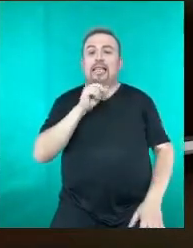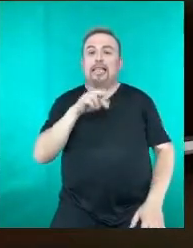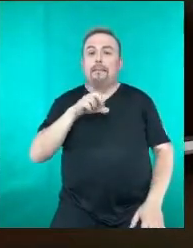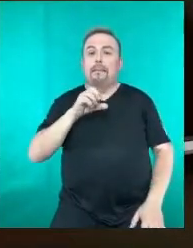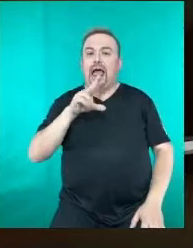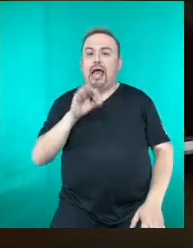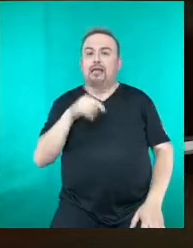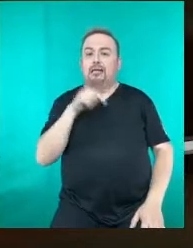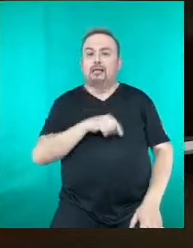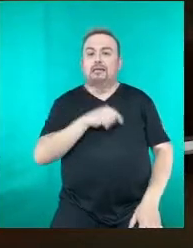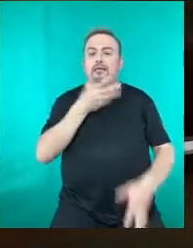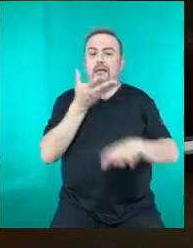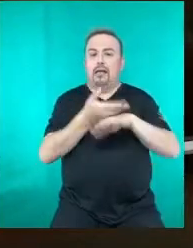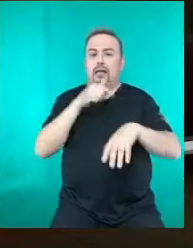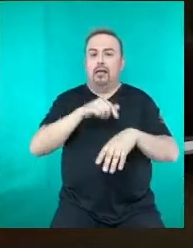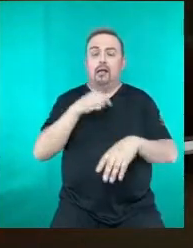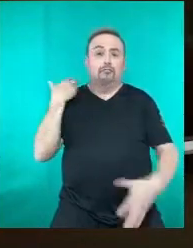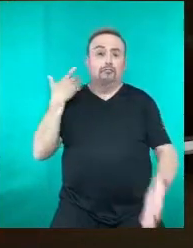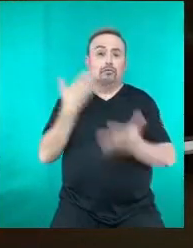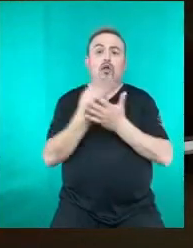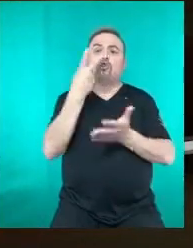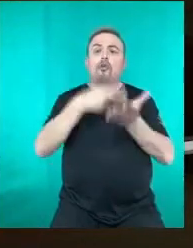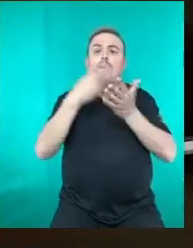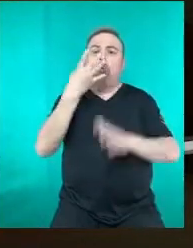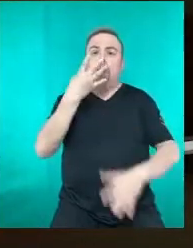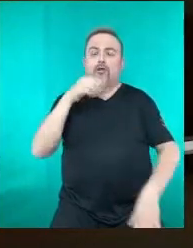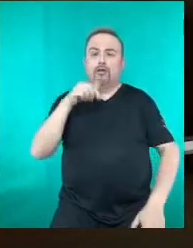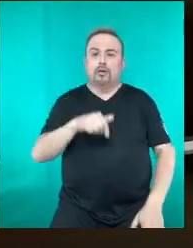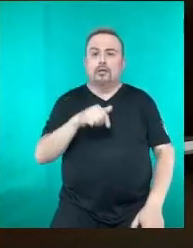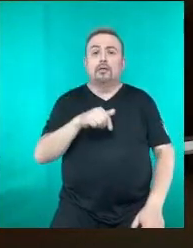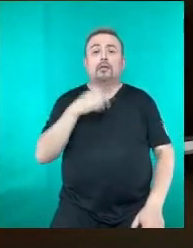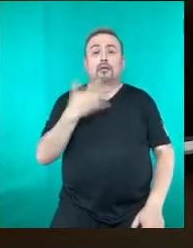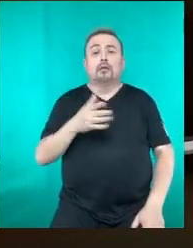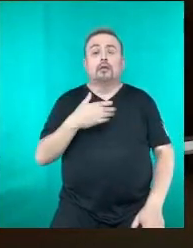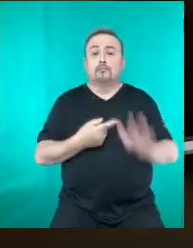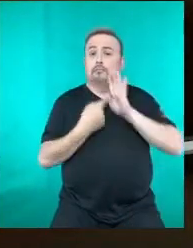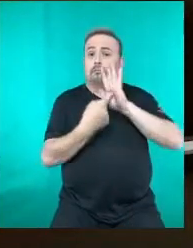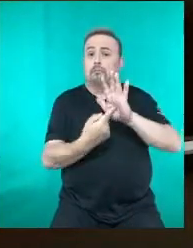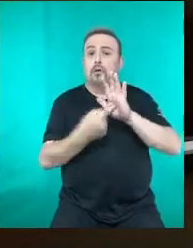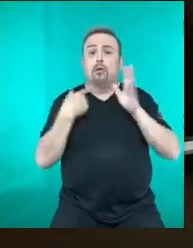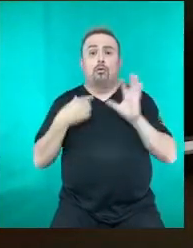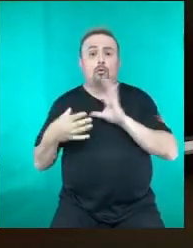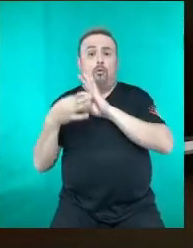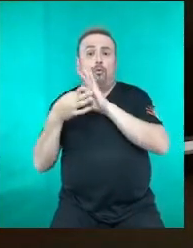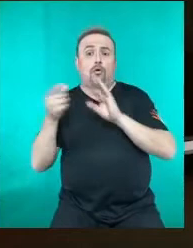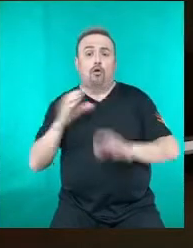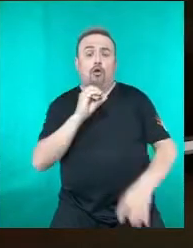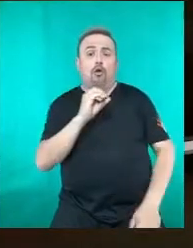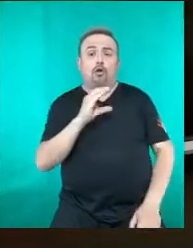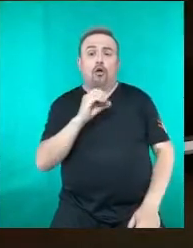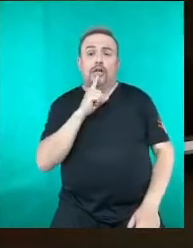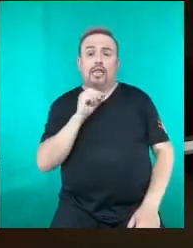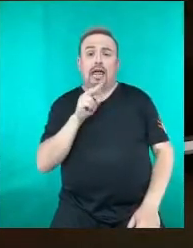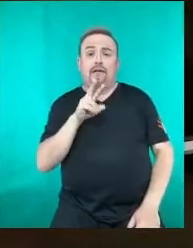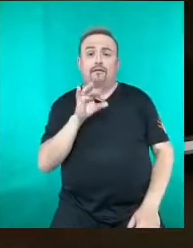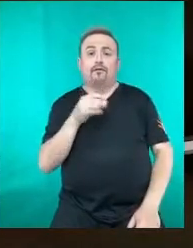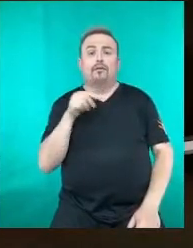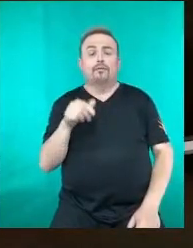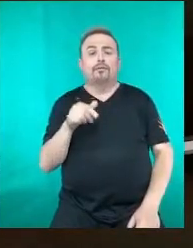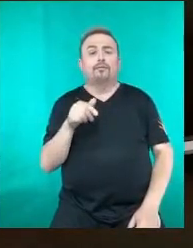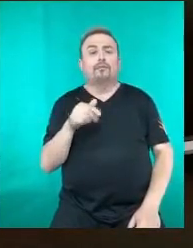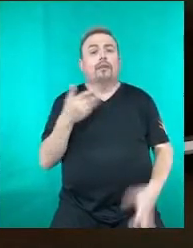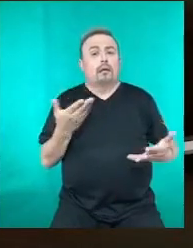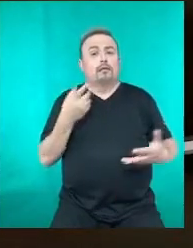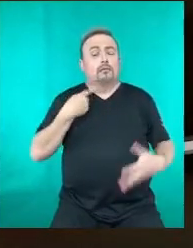Iquique desde el año 2004. Y vamos a hacer una presentación en conjunto con Octavio de Black & Beach, que ambos